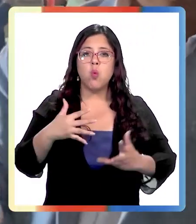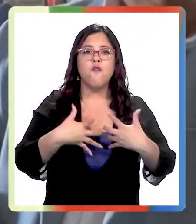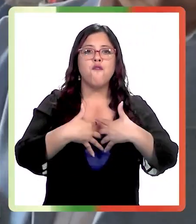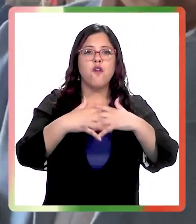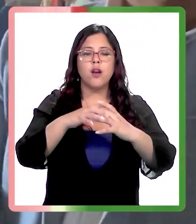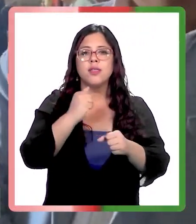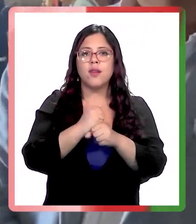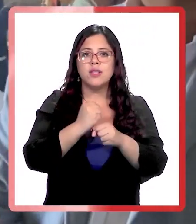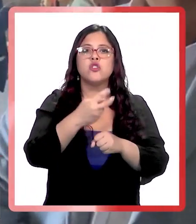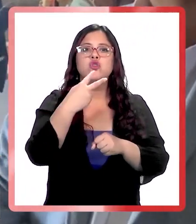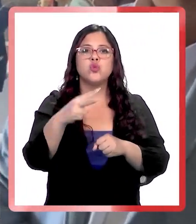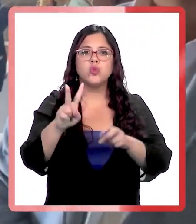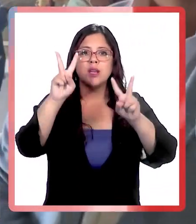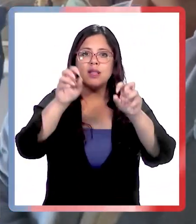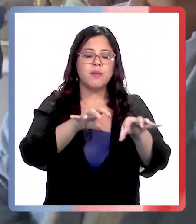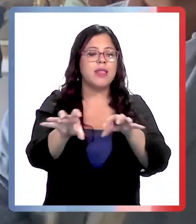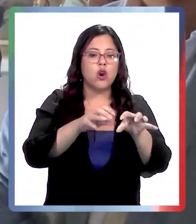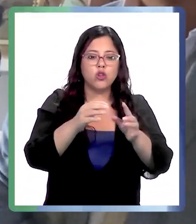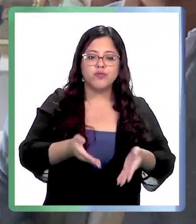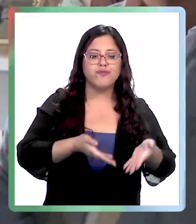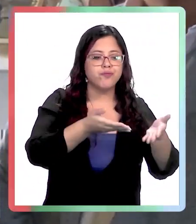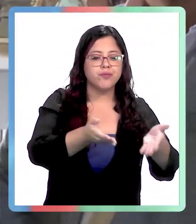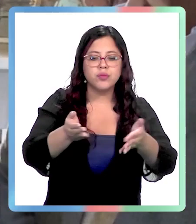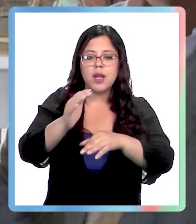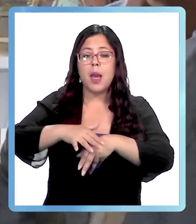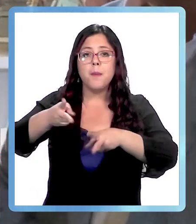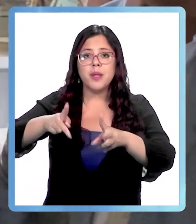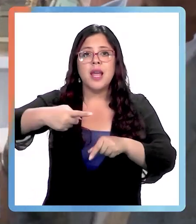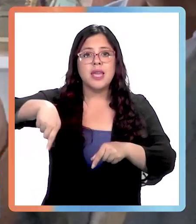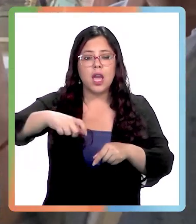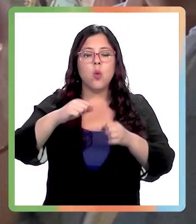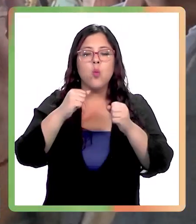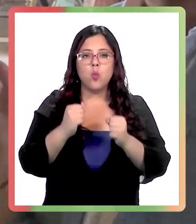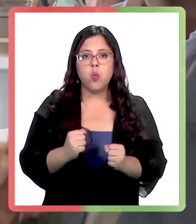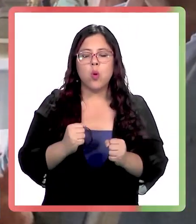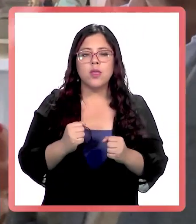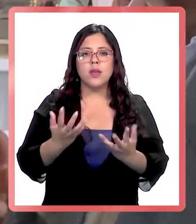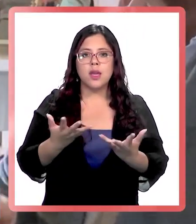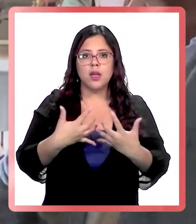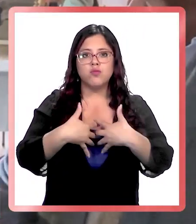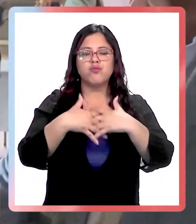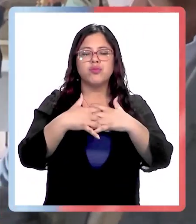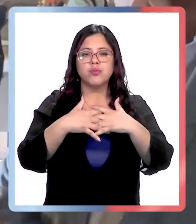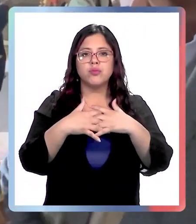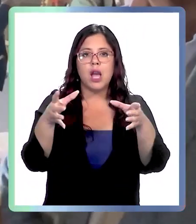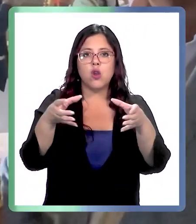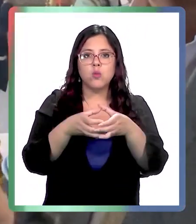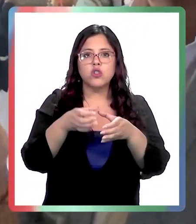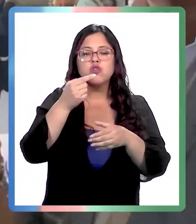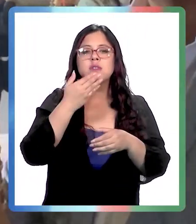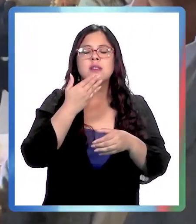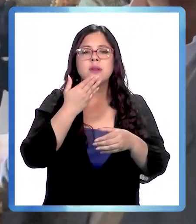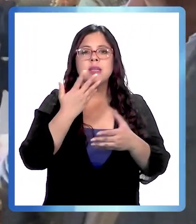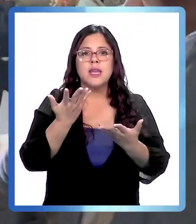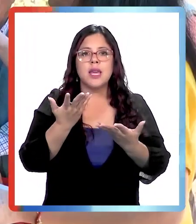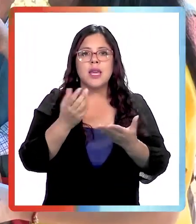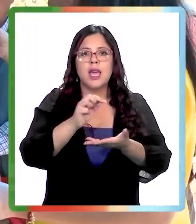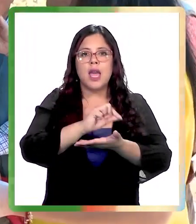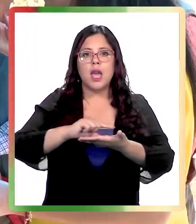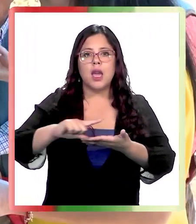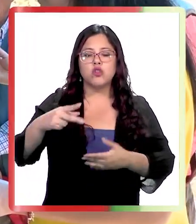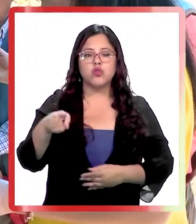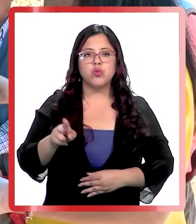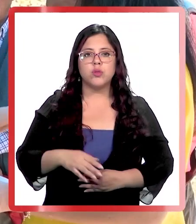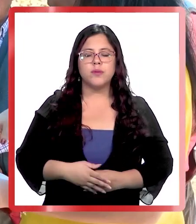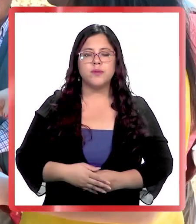trabajo a través de la entrega de materiales que permitan que ellas puedan fortalecer la agrupación, pero además fortalecer su emprendimiento.